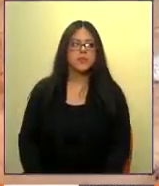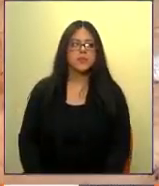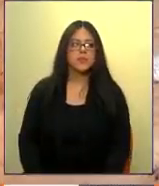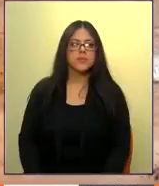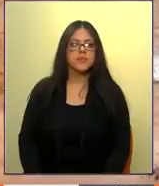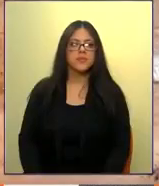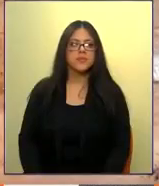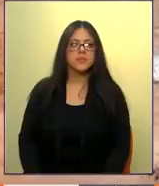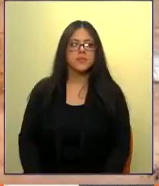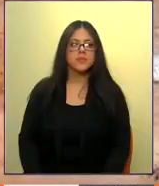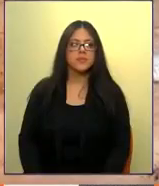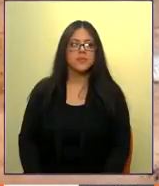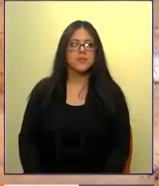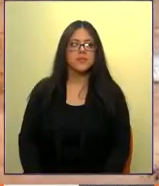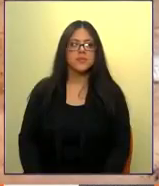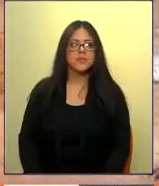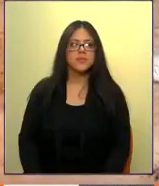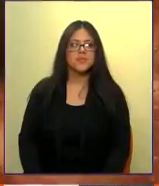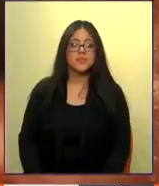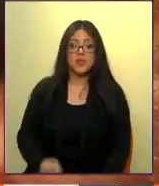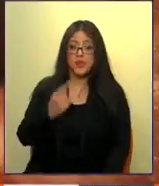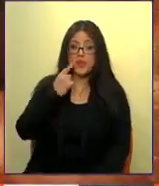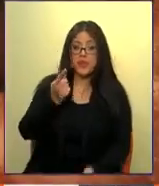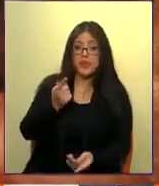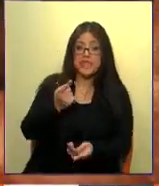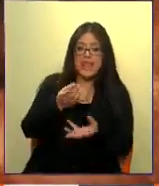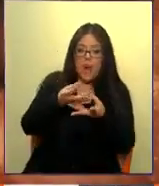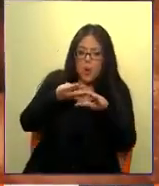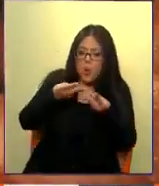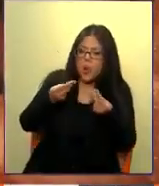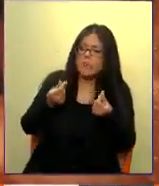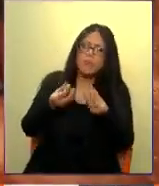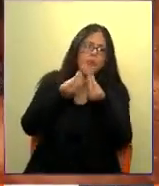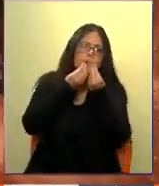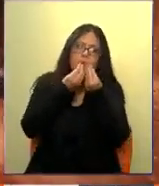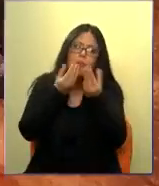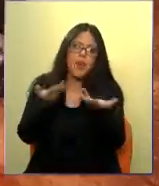Vamos ahí. Jugosito. Qué cosa más rica.